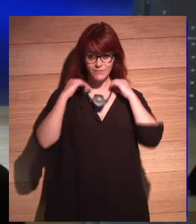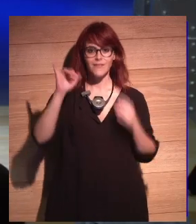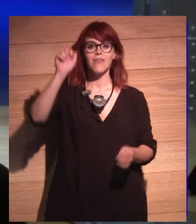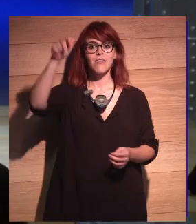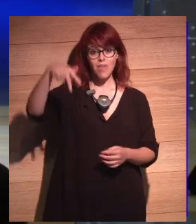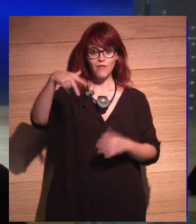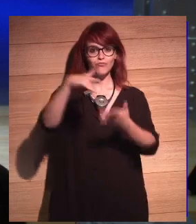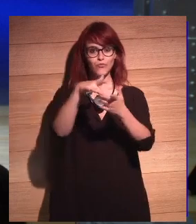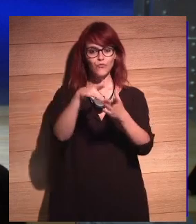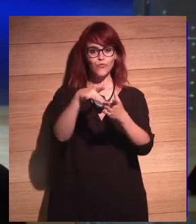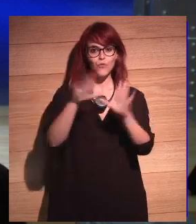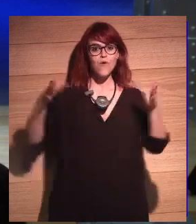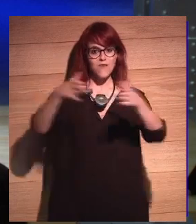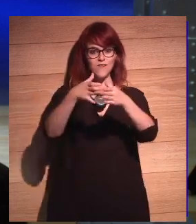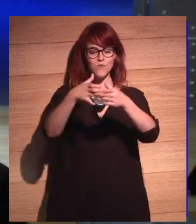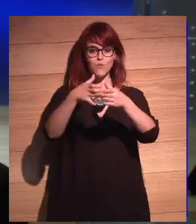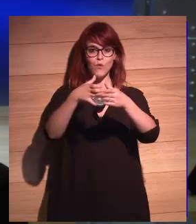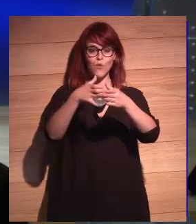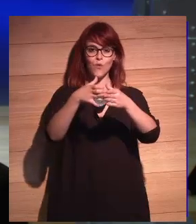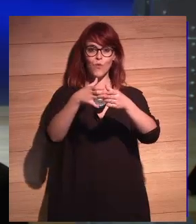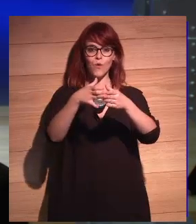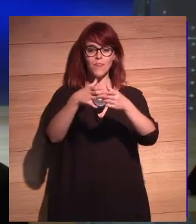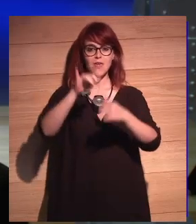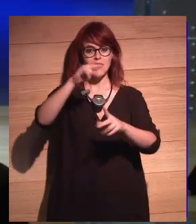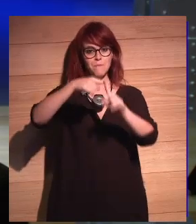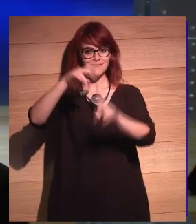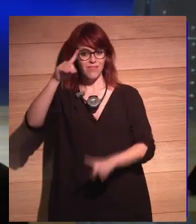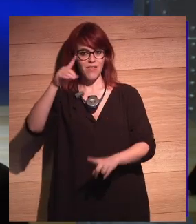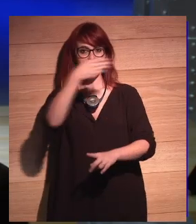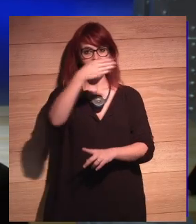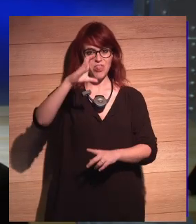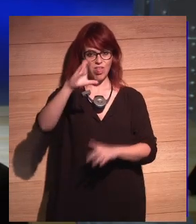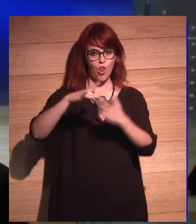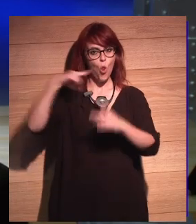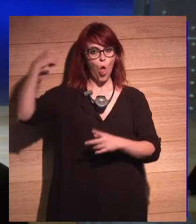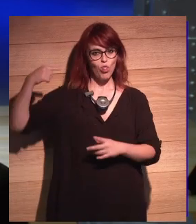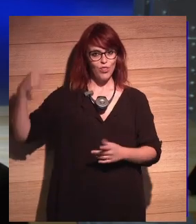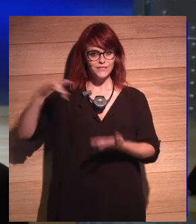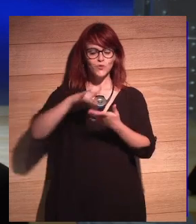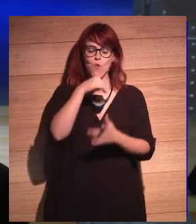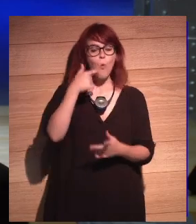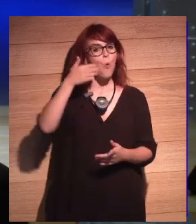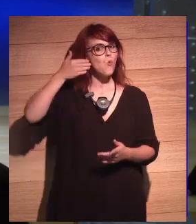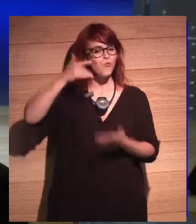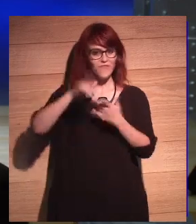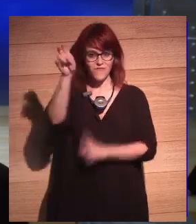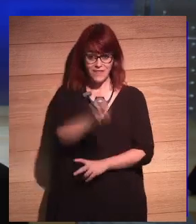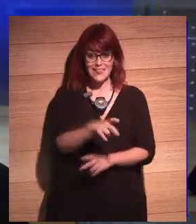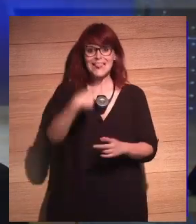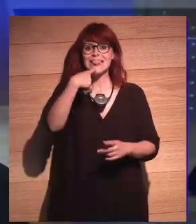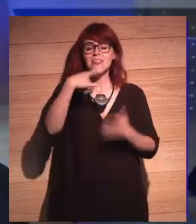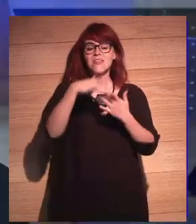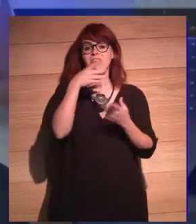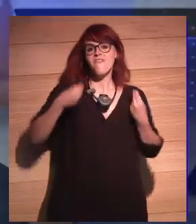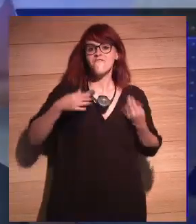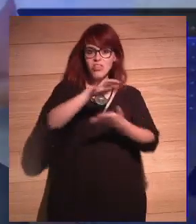es parte del equipo de I+D de la BBC de Londres, y para nosotros es un honor tenerla aquí. Dice en su bio